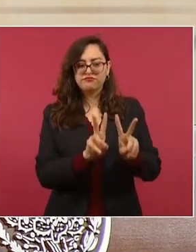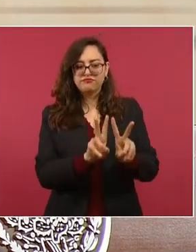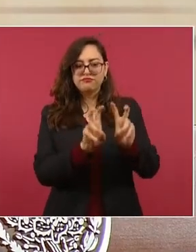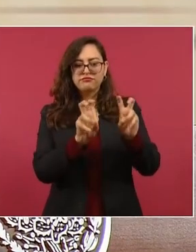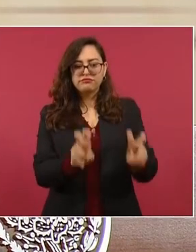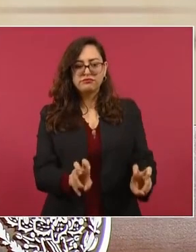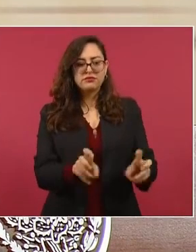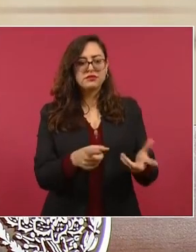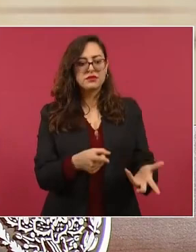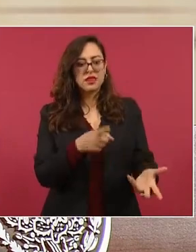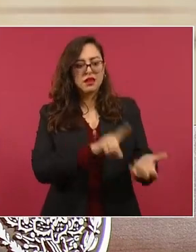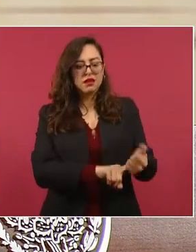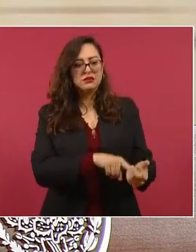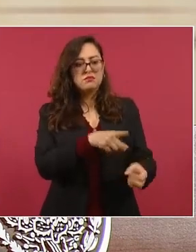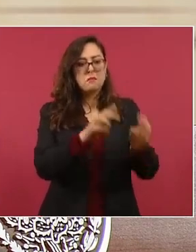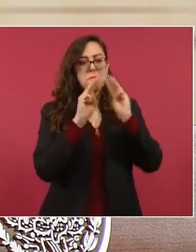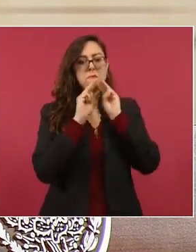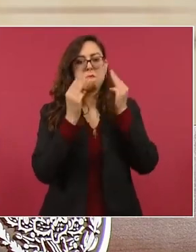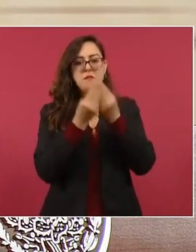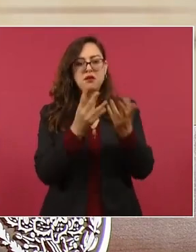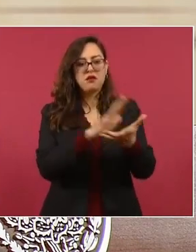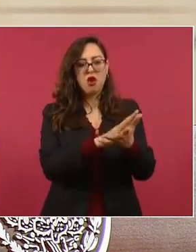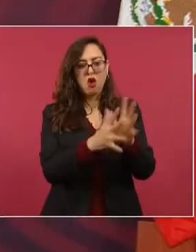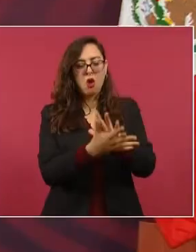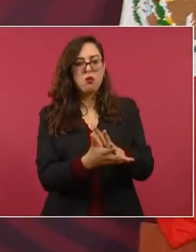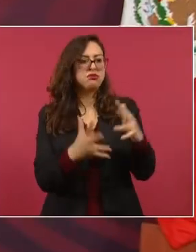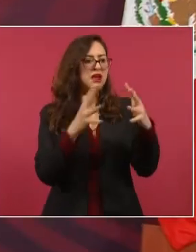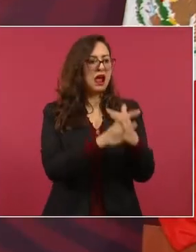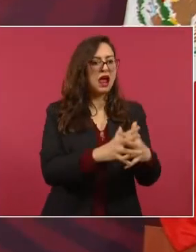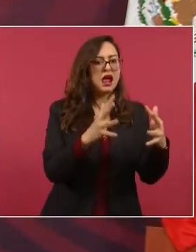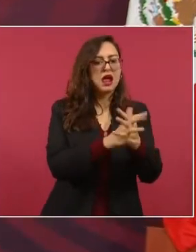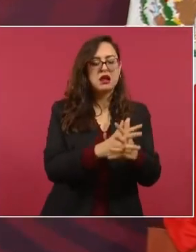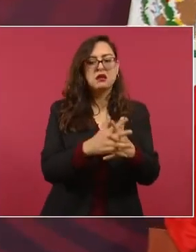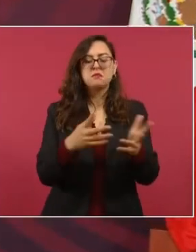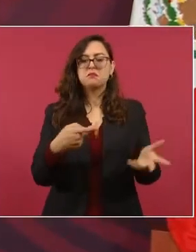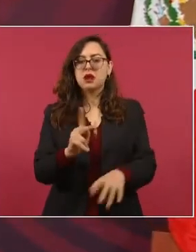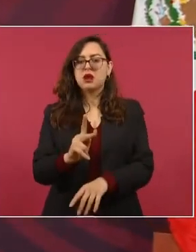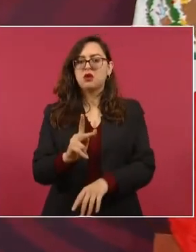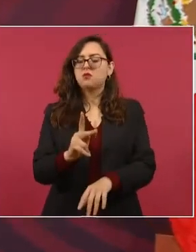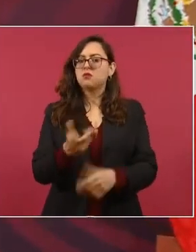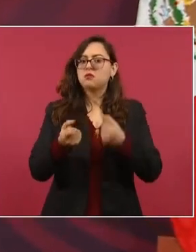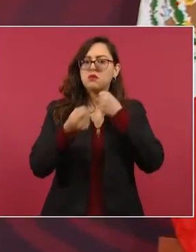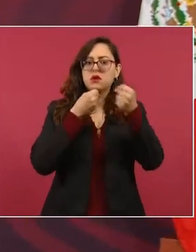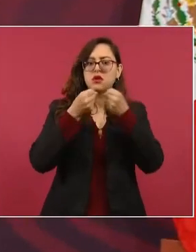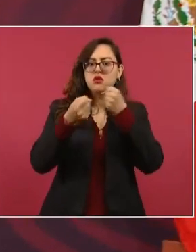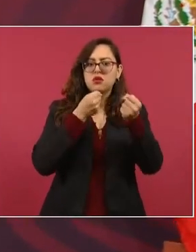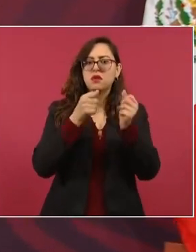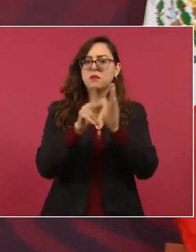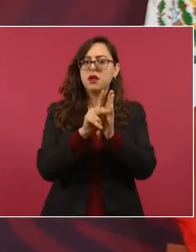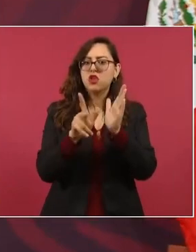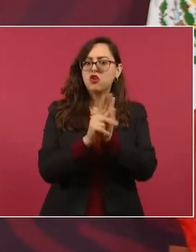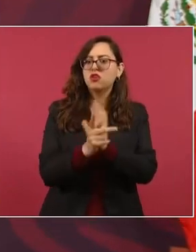y los medios, casi todos, silencio.